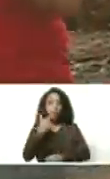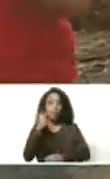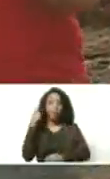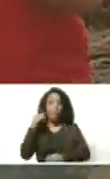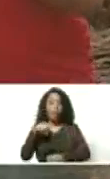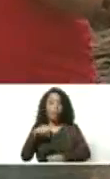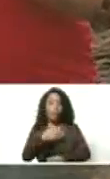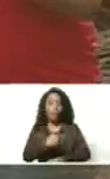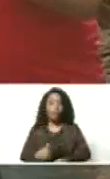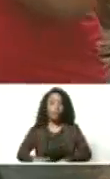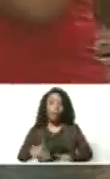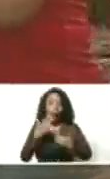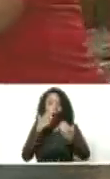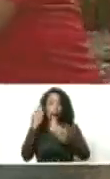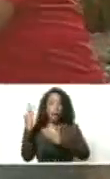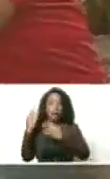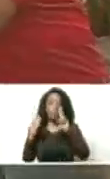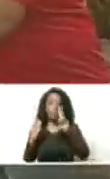presidente, que